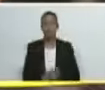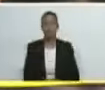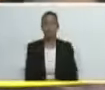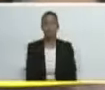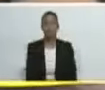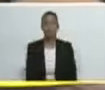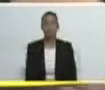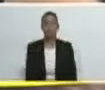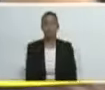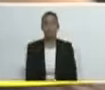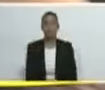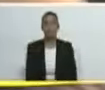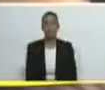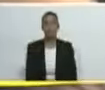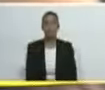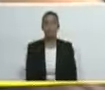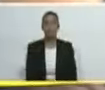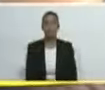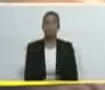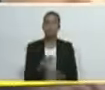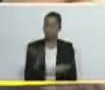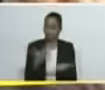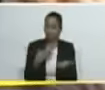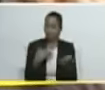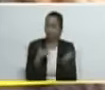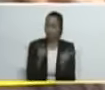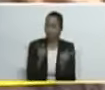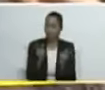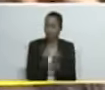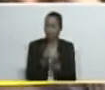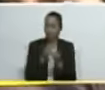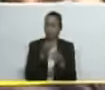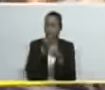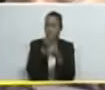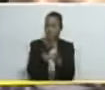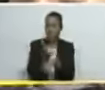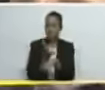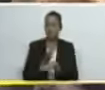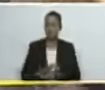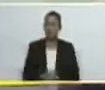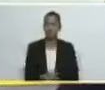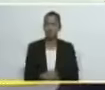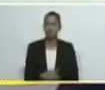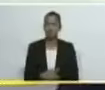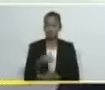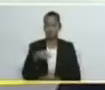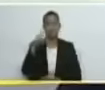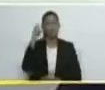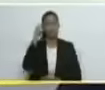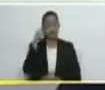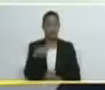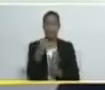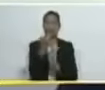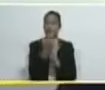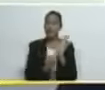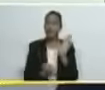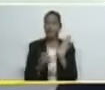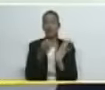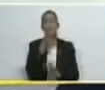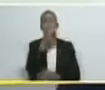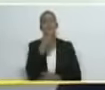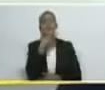Y esto, culminar esta fecha, ¿no?, de inscripción con este hermoso acto, con esta